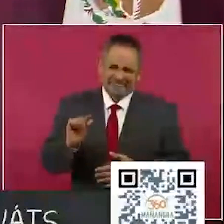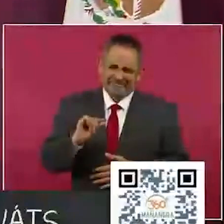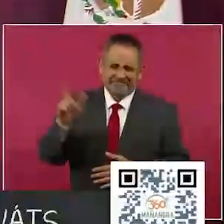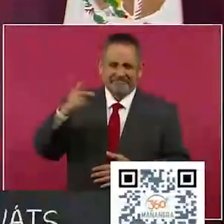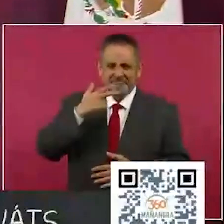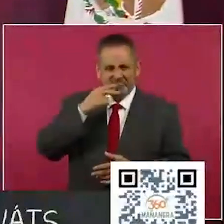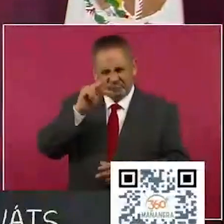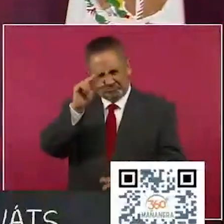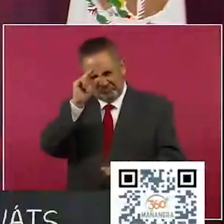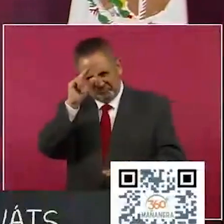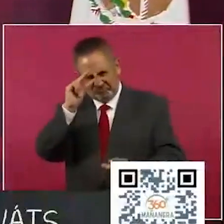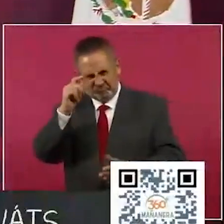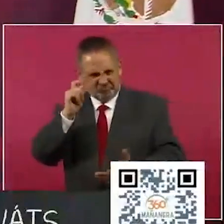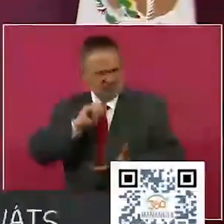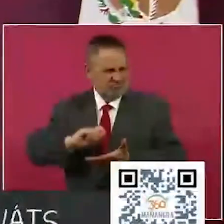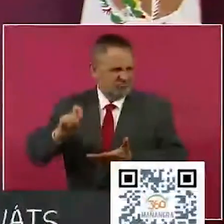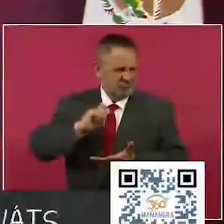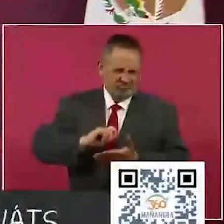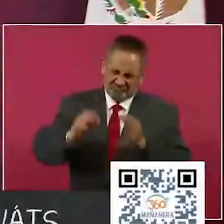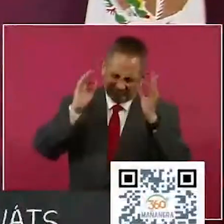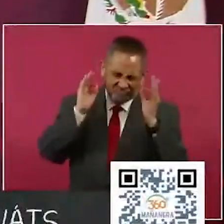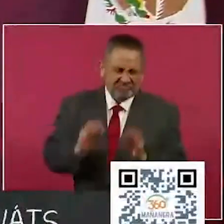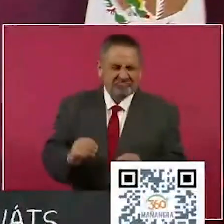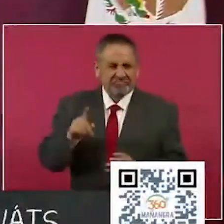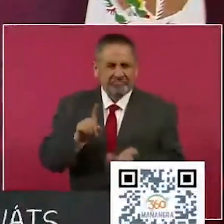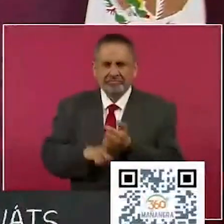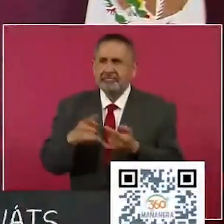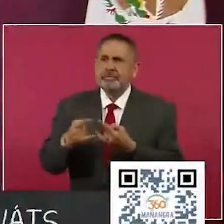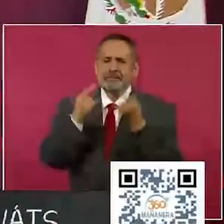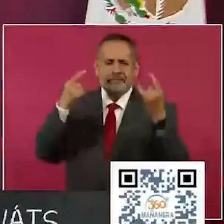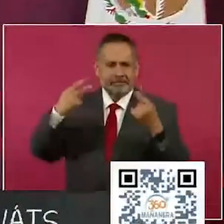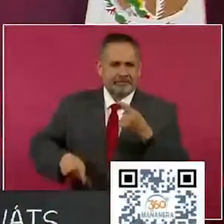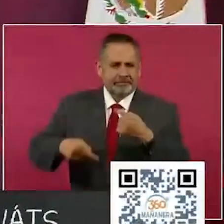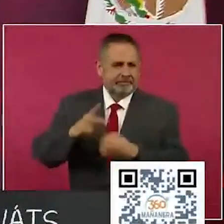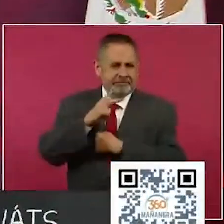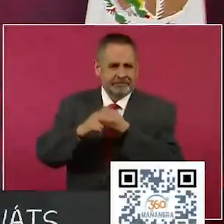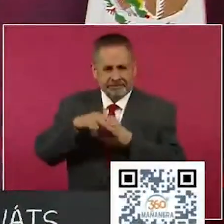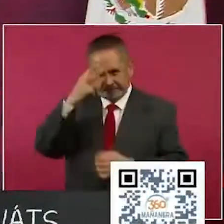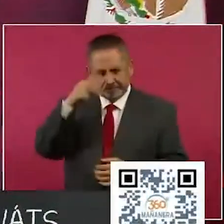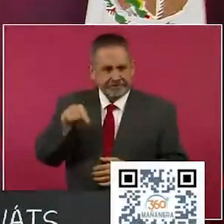mejores intelectuales que ha habido en la historia de nuestro país.